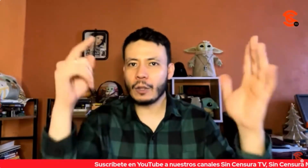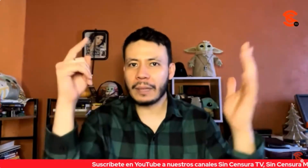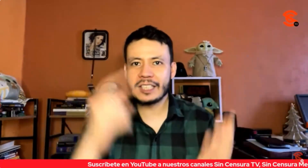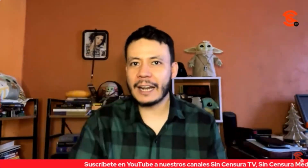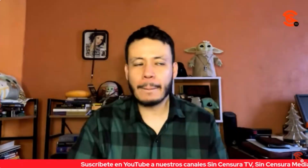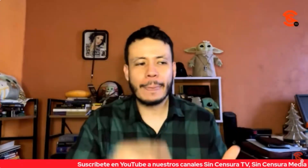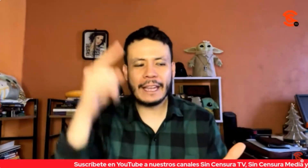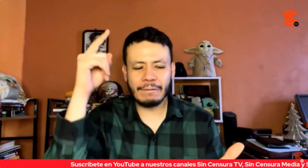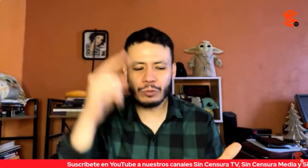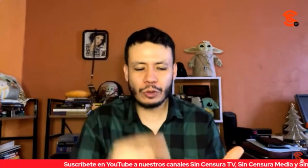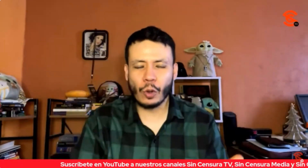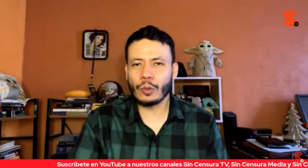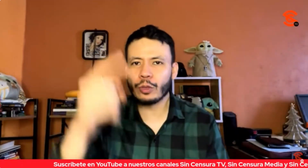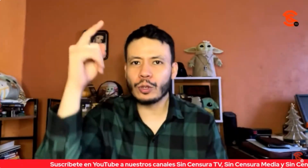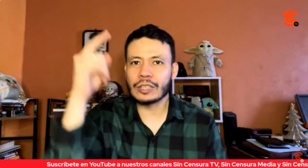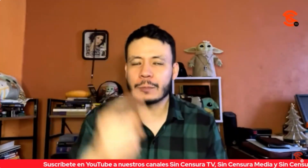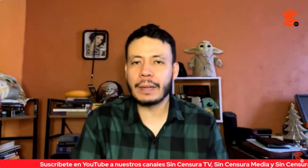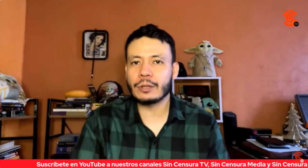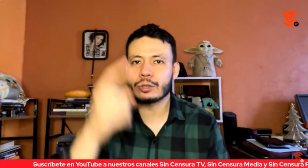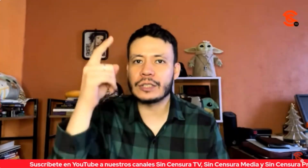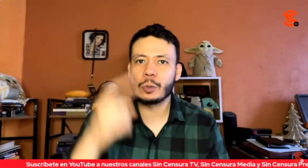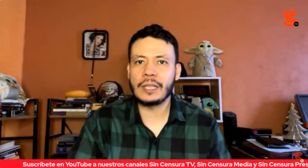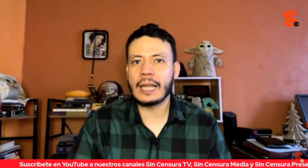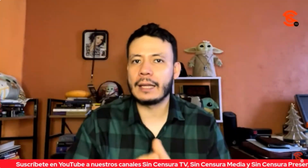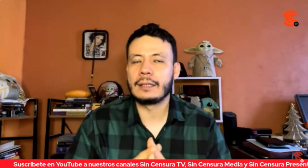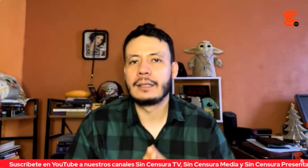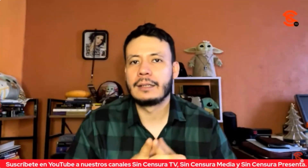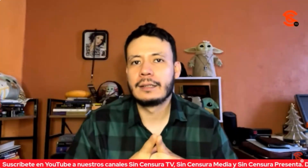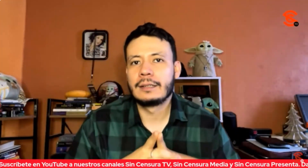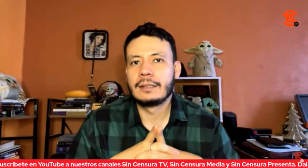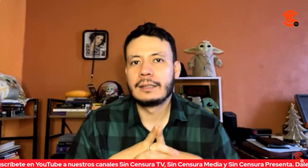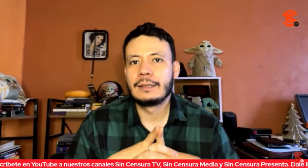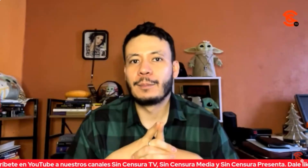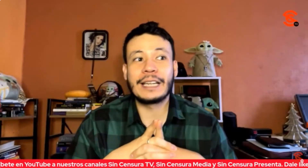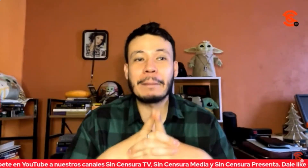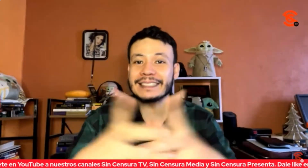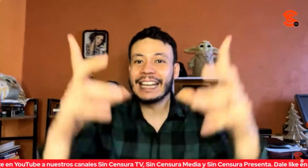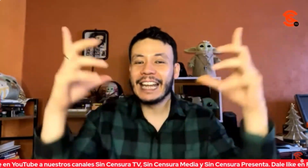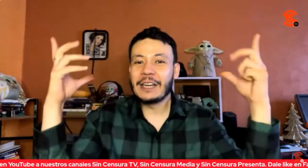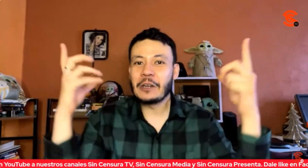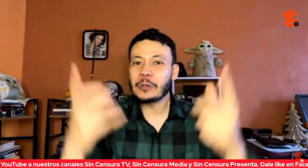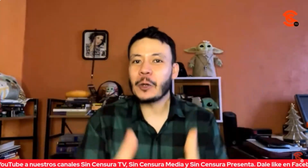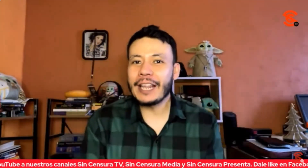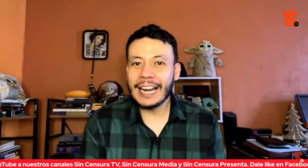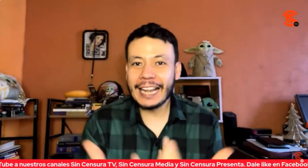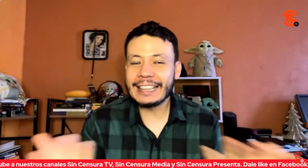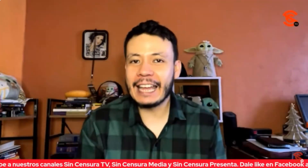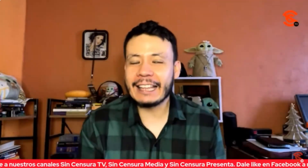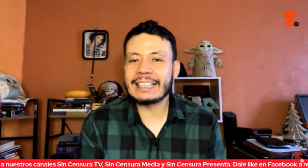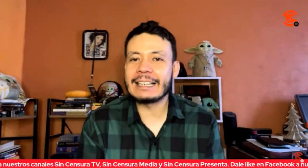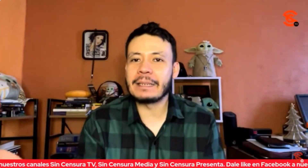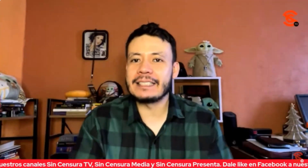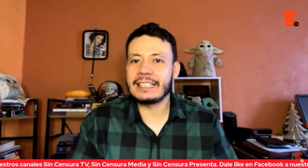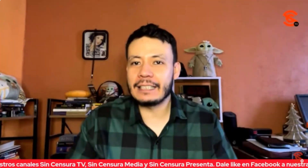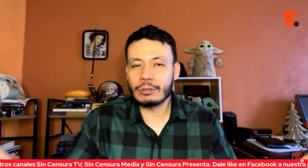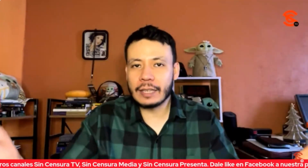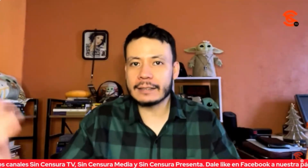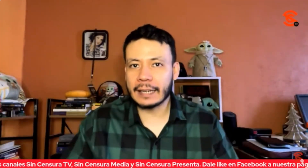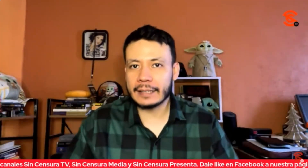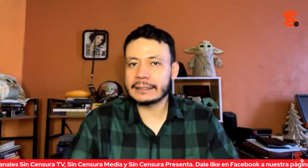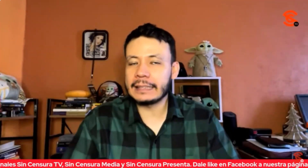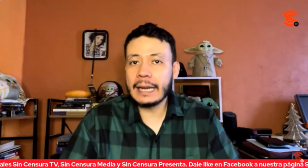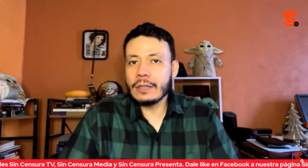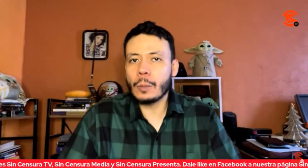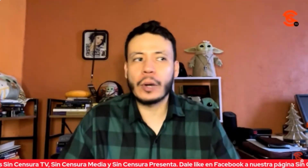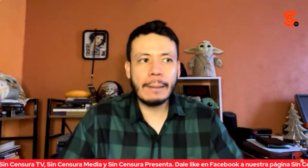Y lo han querido manchar en todos los aspectos de su vida. Porque más no toleran la idea de que el presidente no